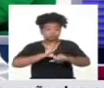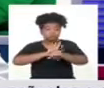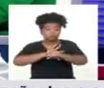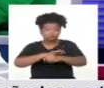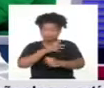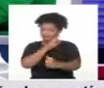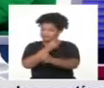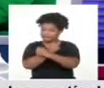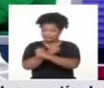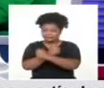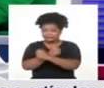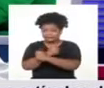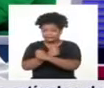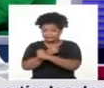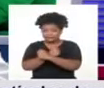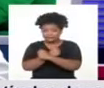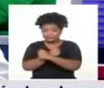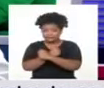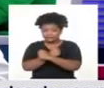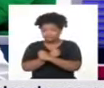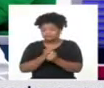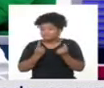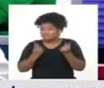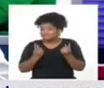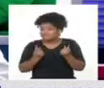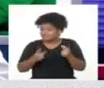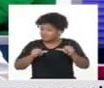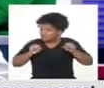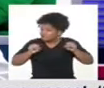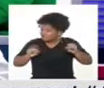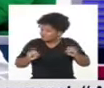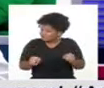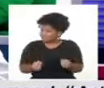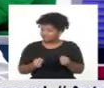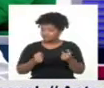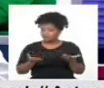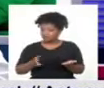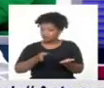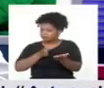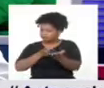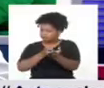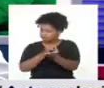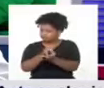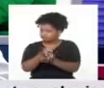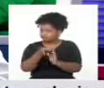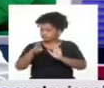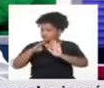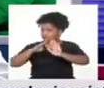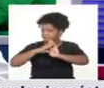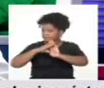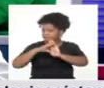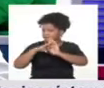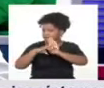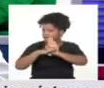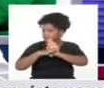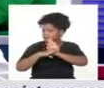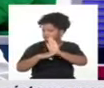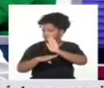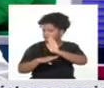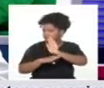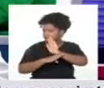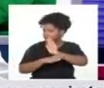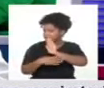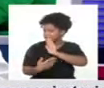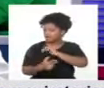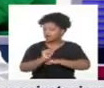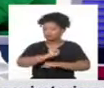está teniendo, la necesidad de seguir adoptando medidas de lograr la